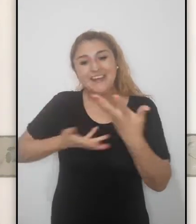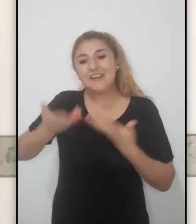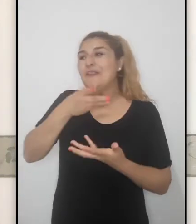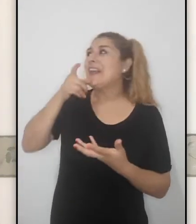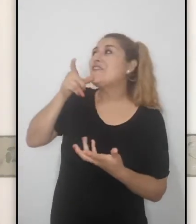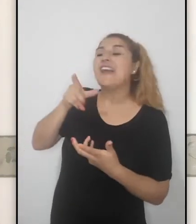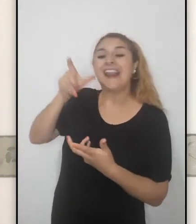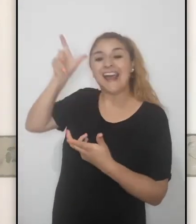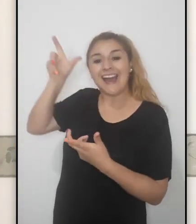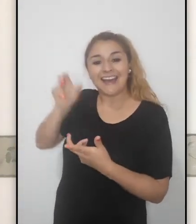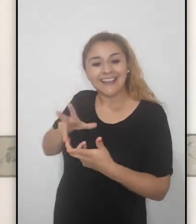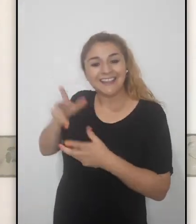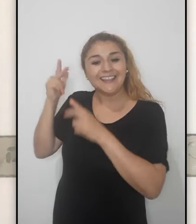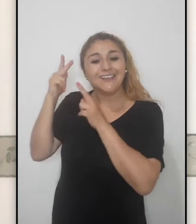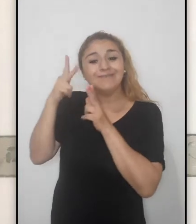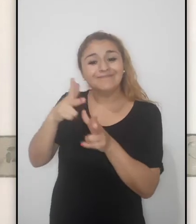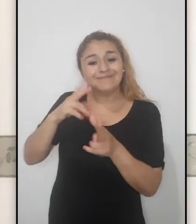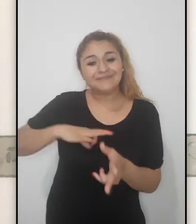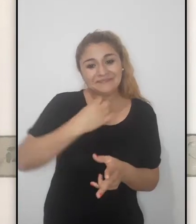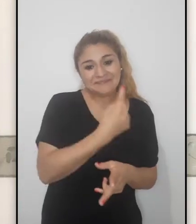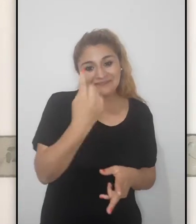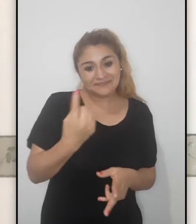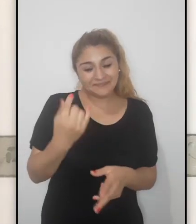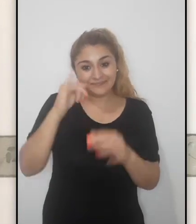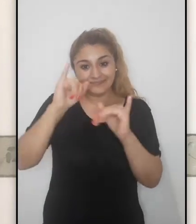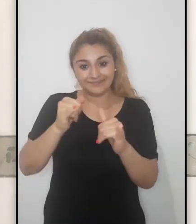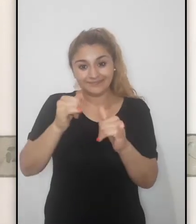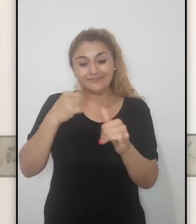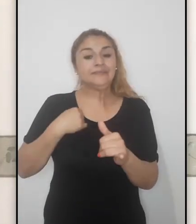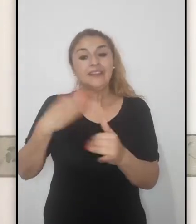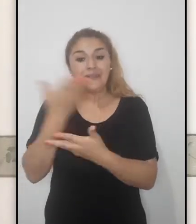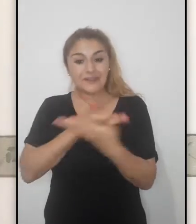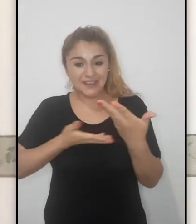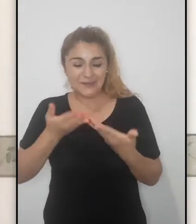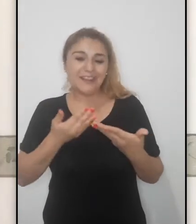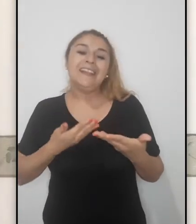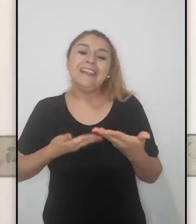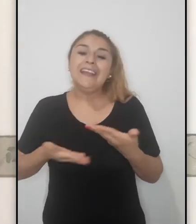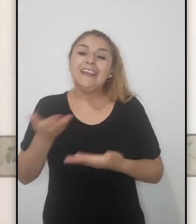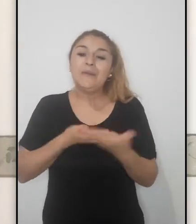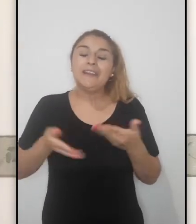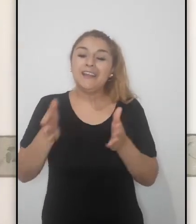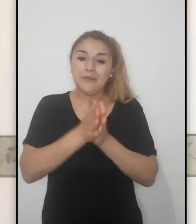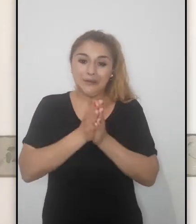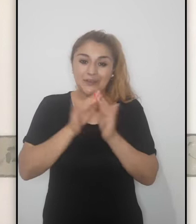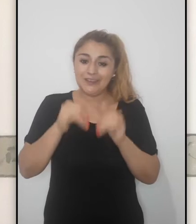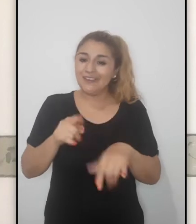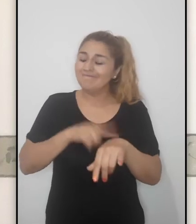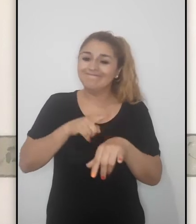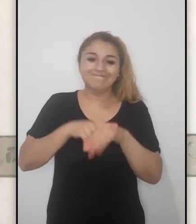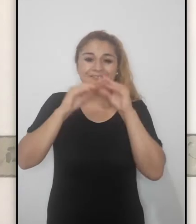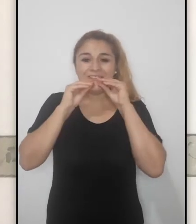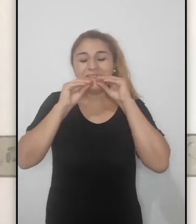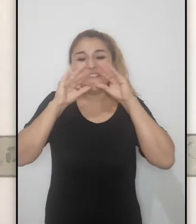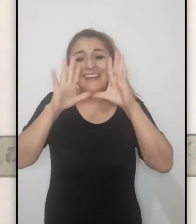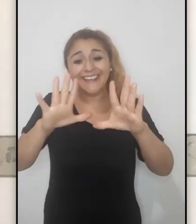sobre la palabra de dios y de lo que vamos a estar viendo hoy que va a ser de gran